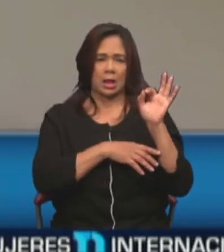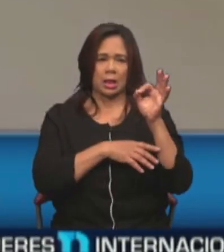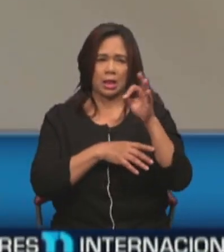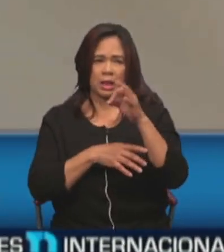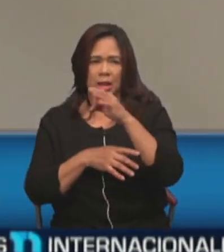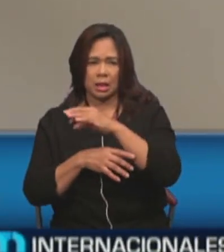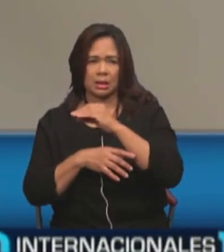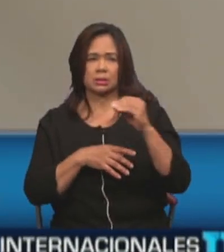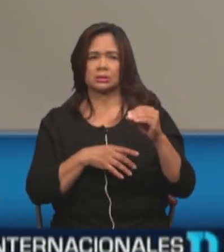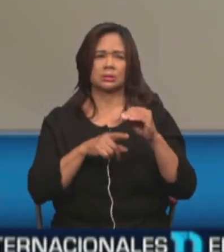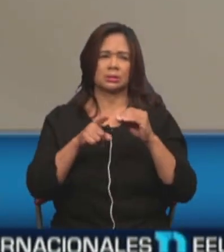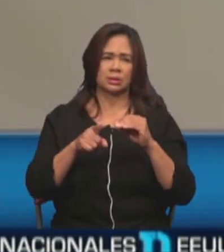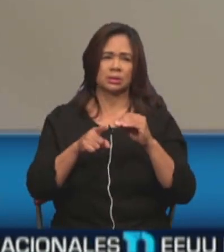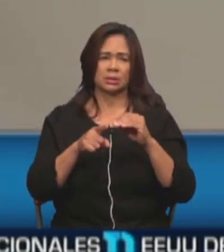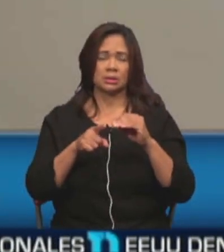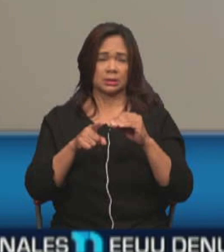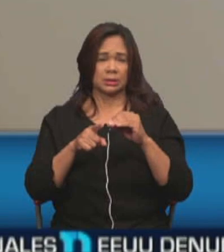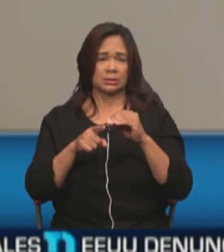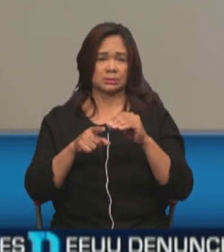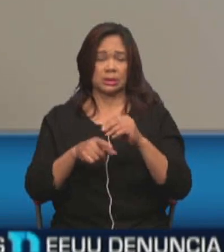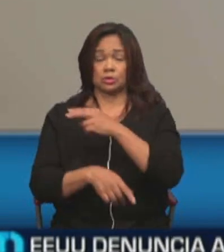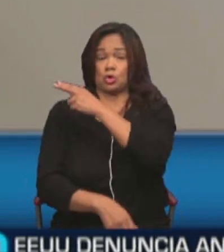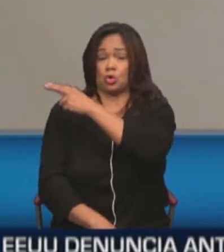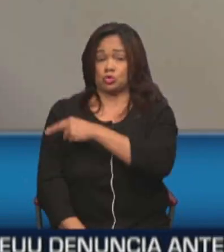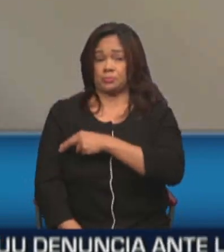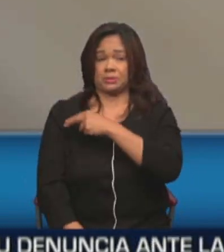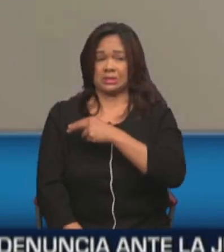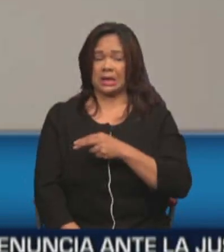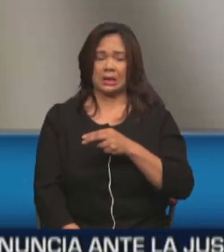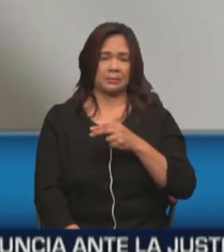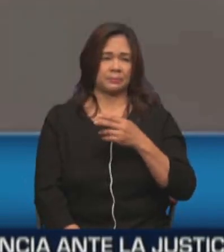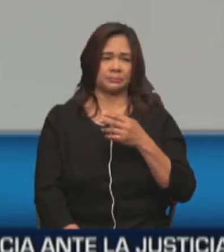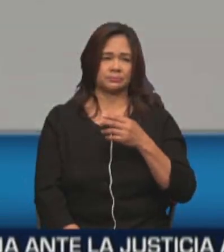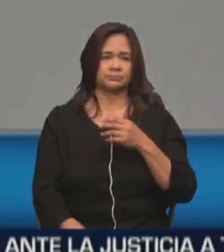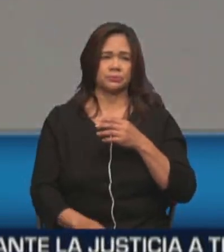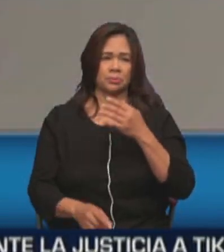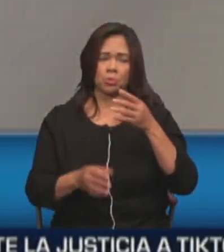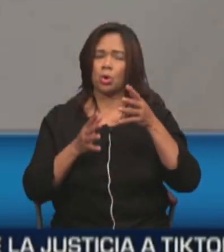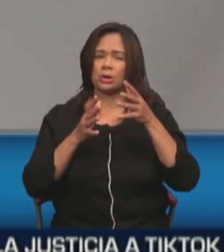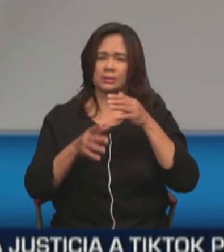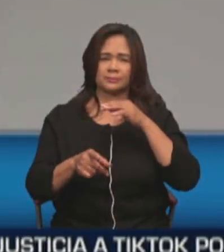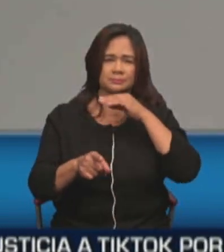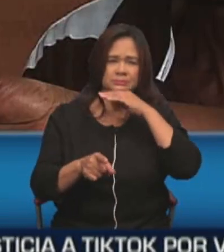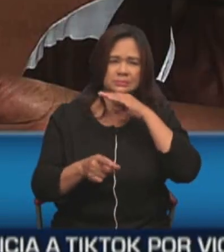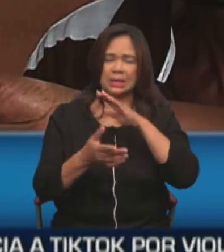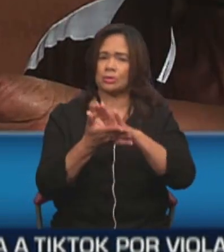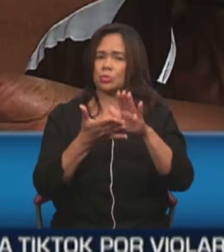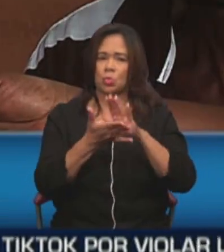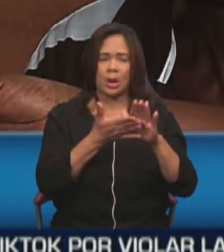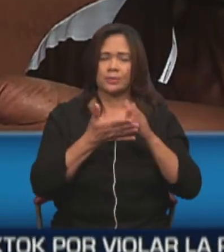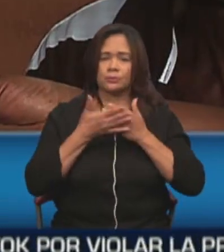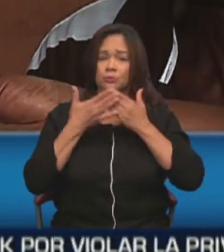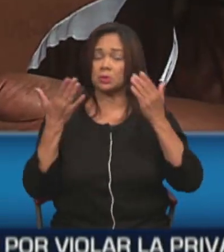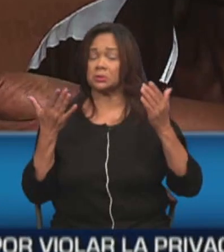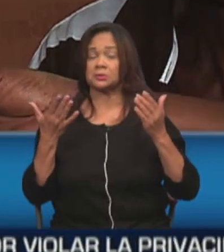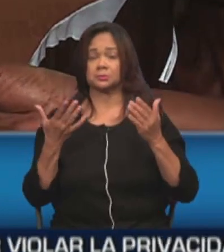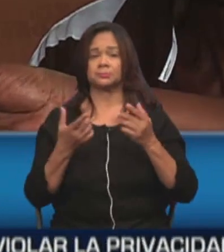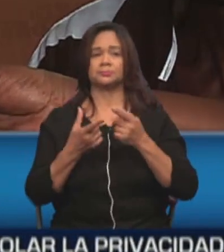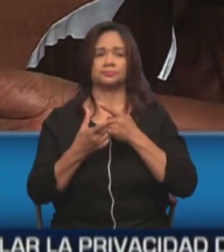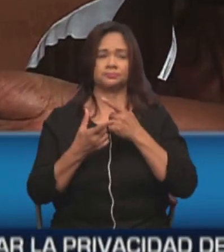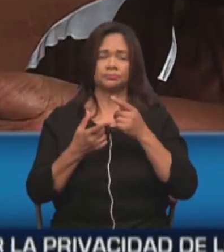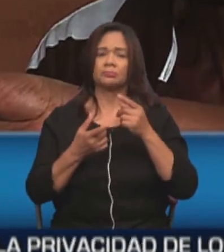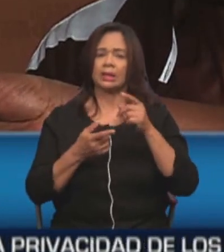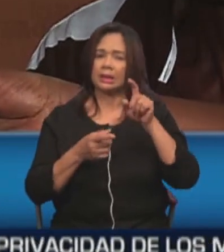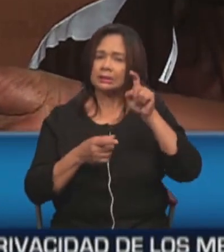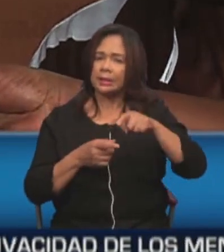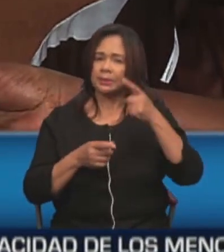han apoderado del referido centro de salud por descuido con la limpieza. Quiero que las autoridades tomen cuenta en